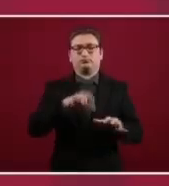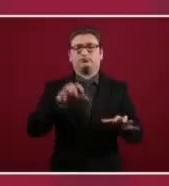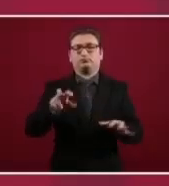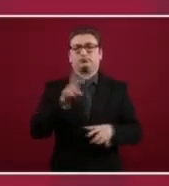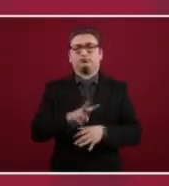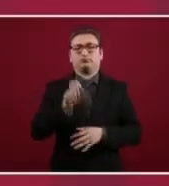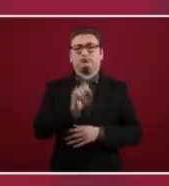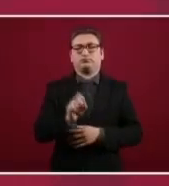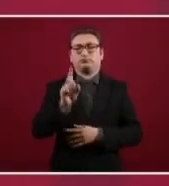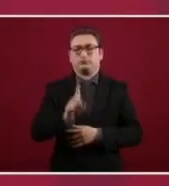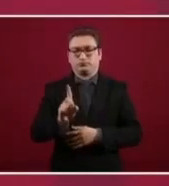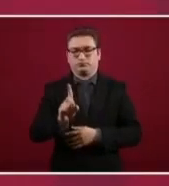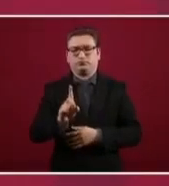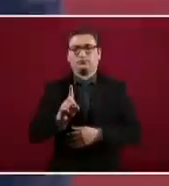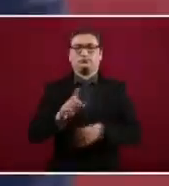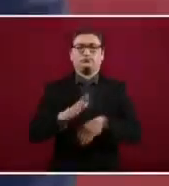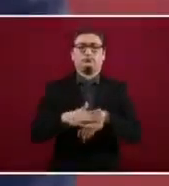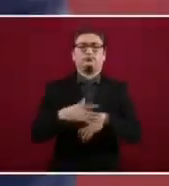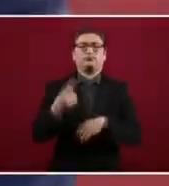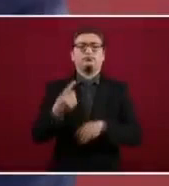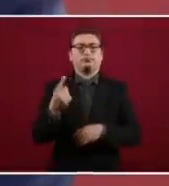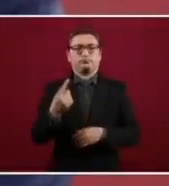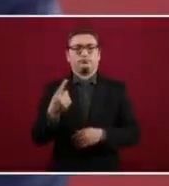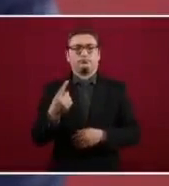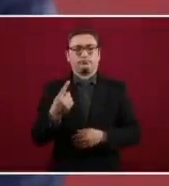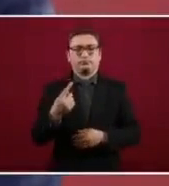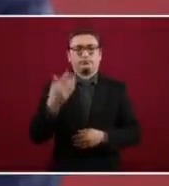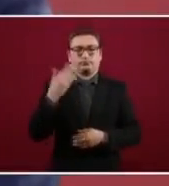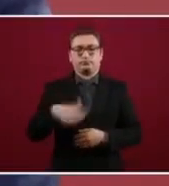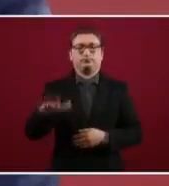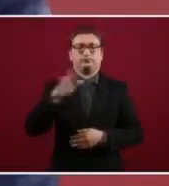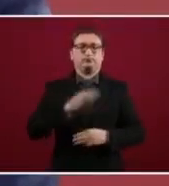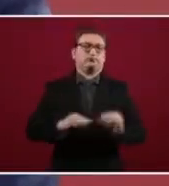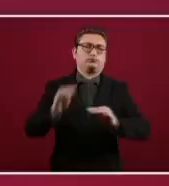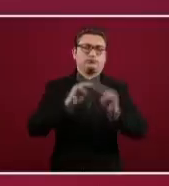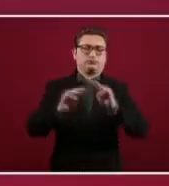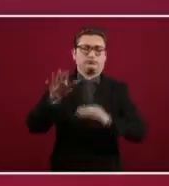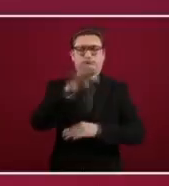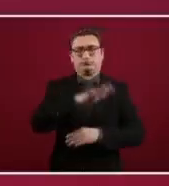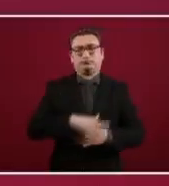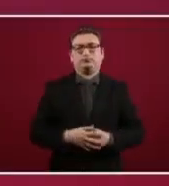al domingo porque vamos a la sierra